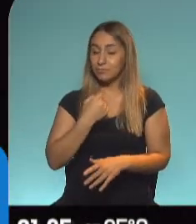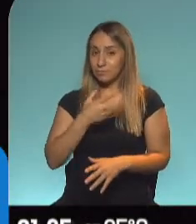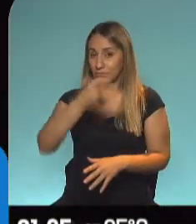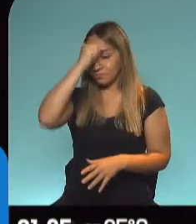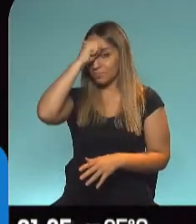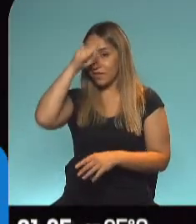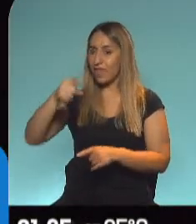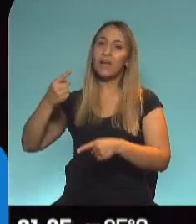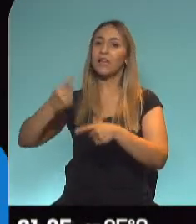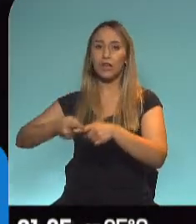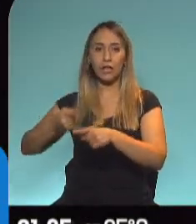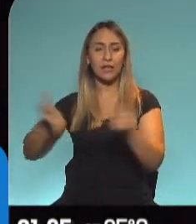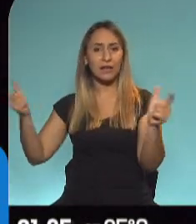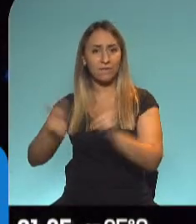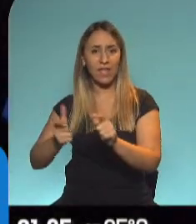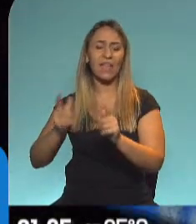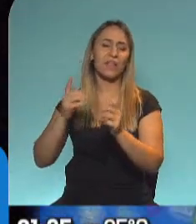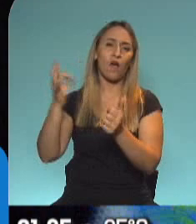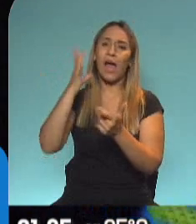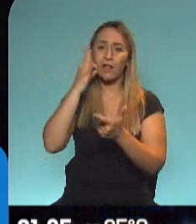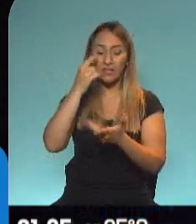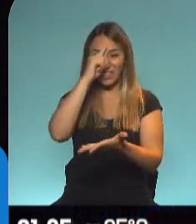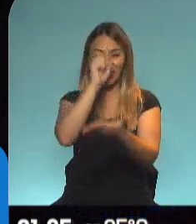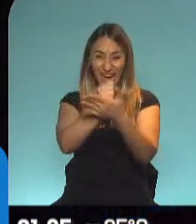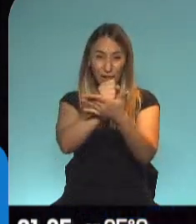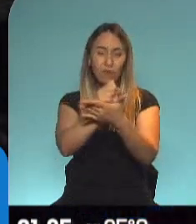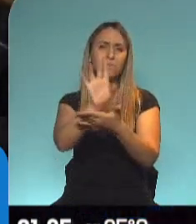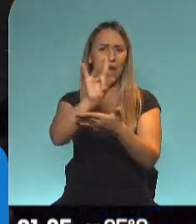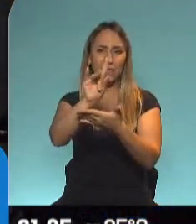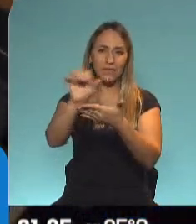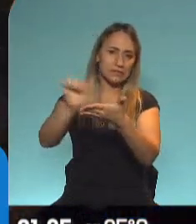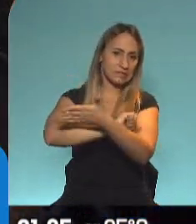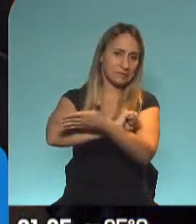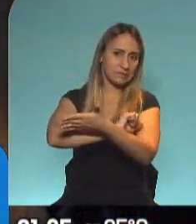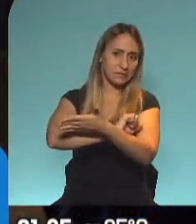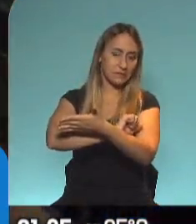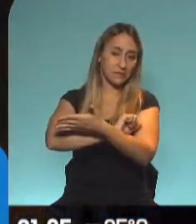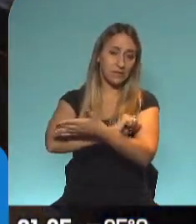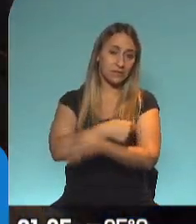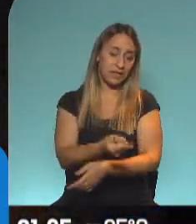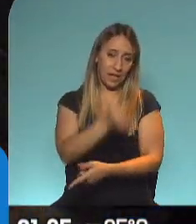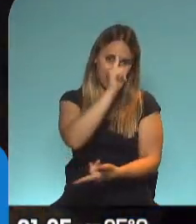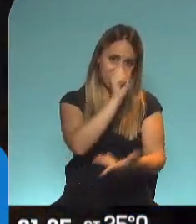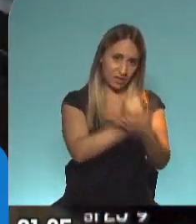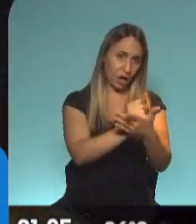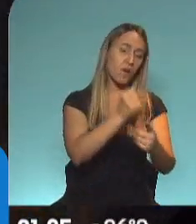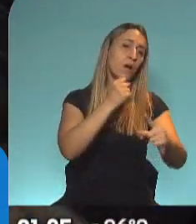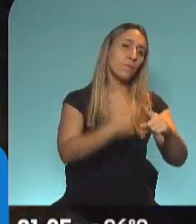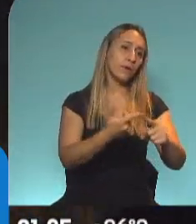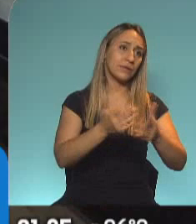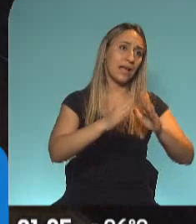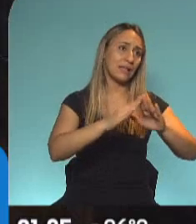reunión, y ese trauma psicológico le va a ser mucho más difícil de sacar que el trauma psicológico de haberse